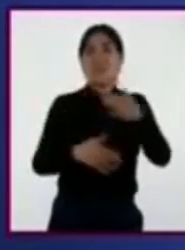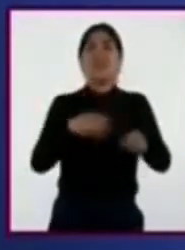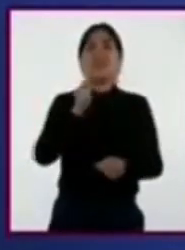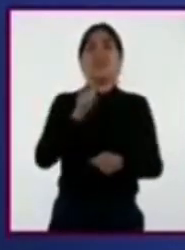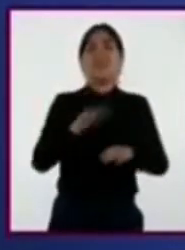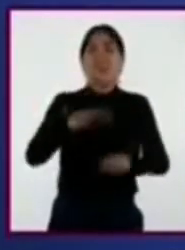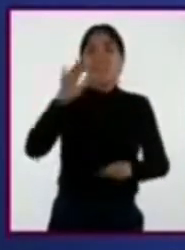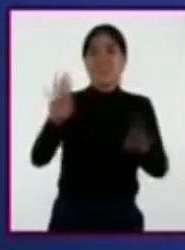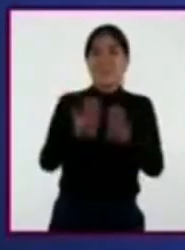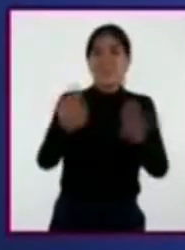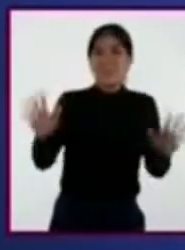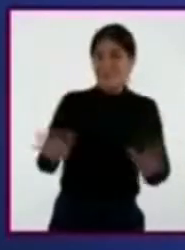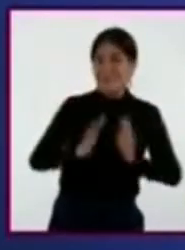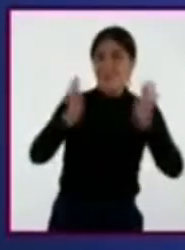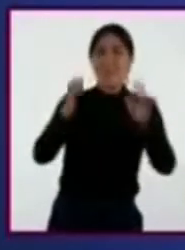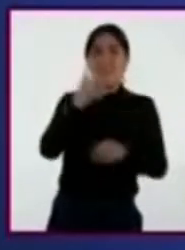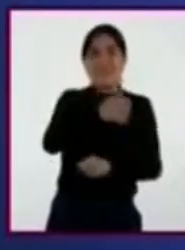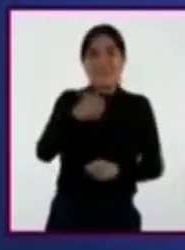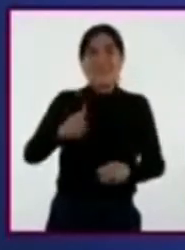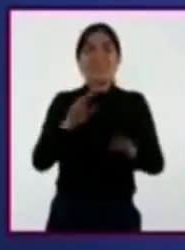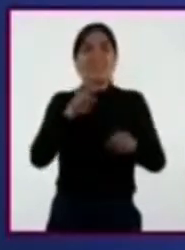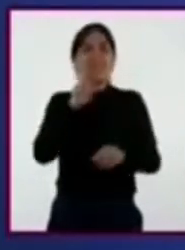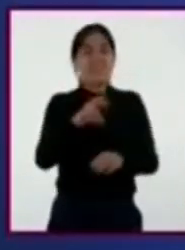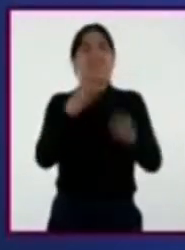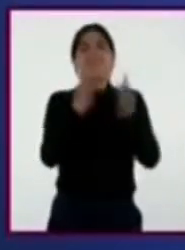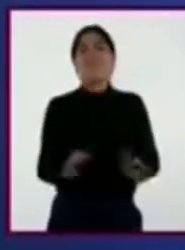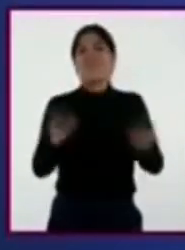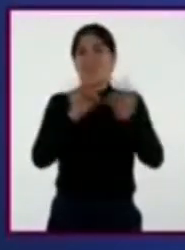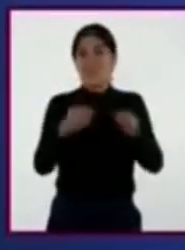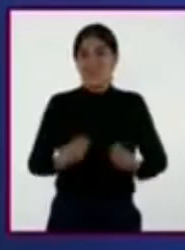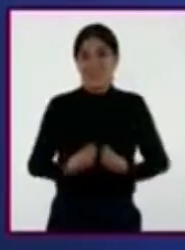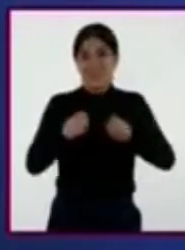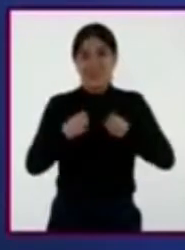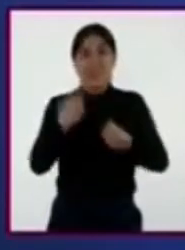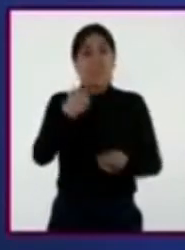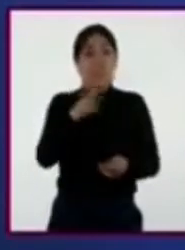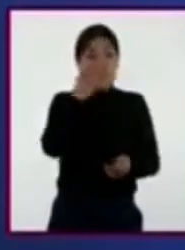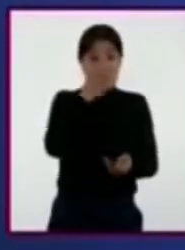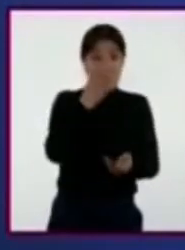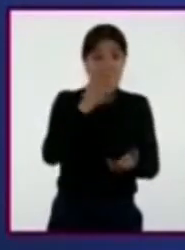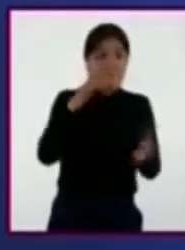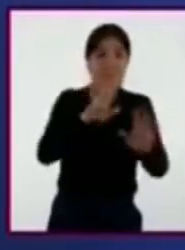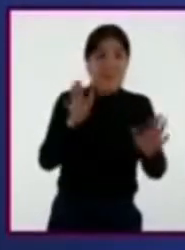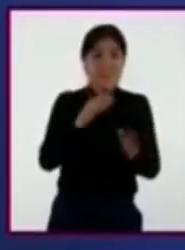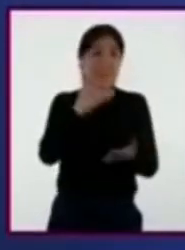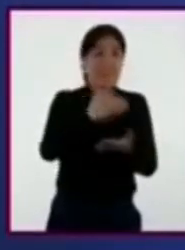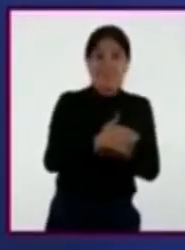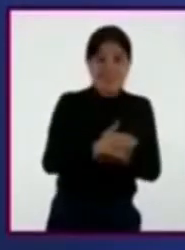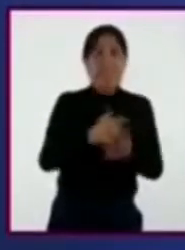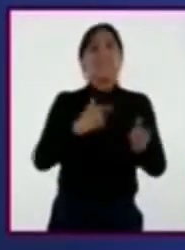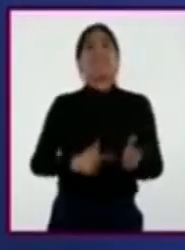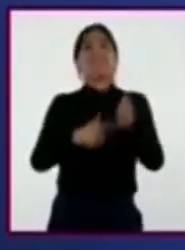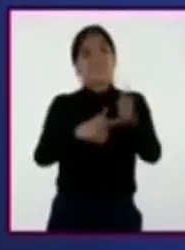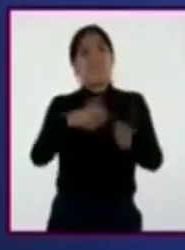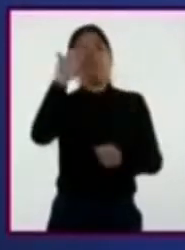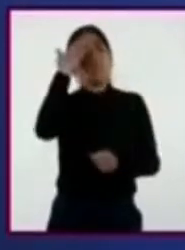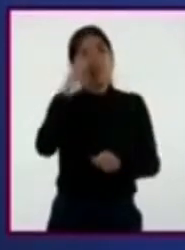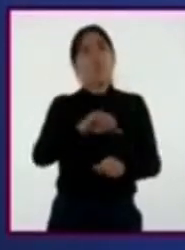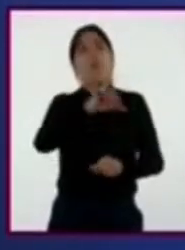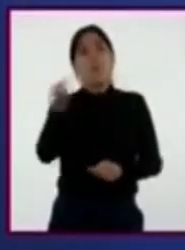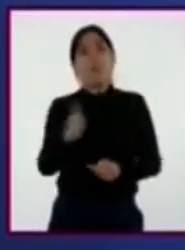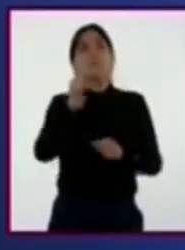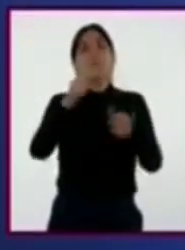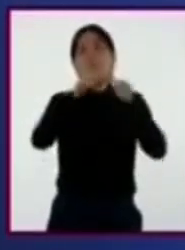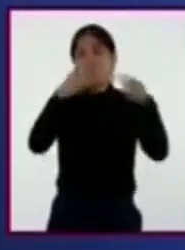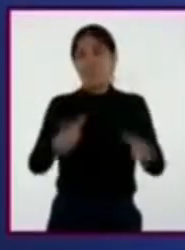y se vuelve un medio de expresión importante en nuestra vida. Pero no nos detengamos aquí. Ahora conozcamos algunas disciplinas